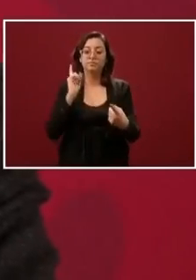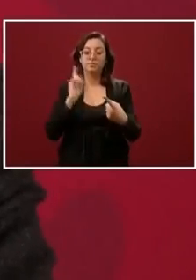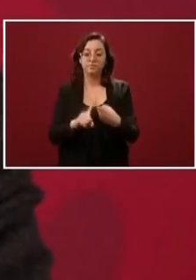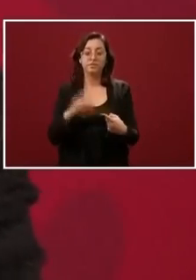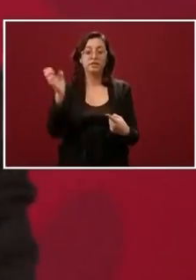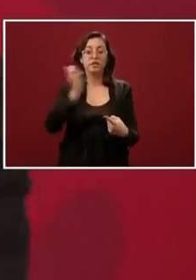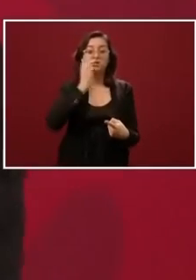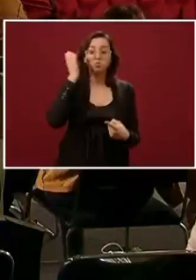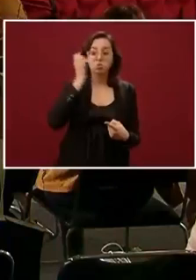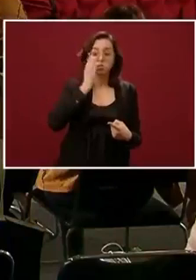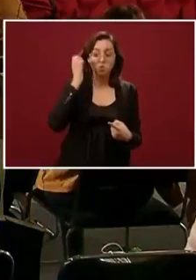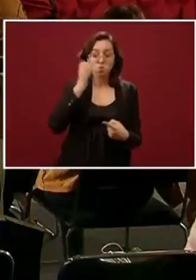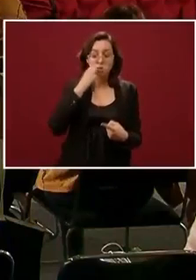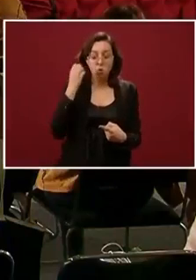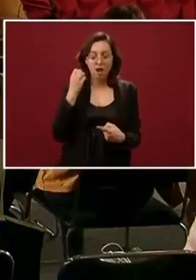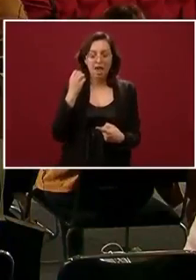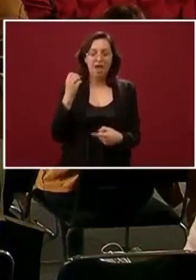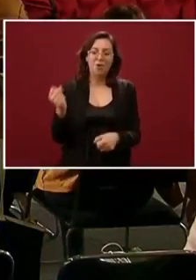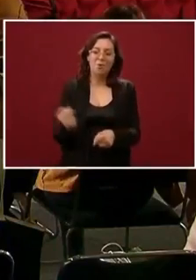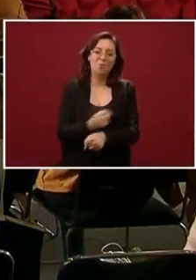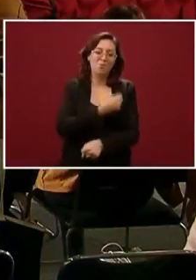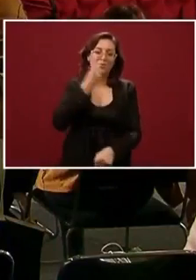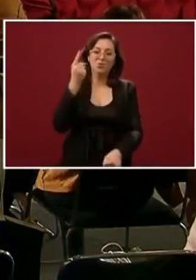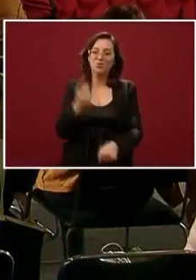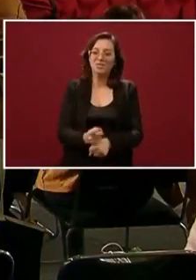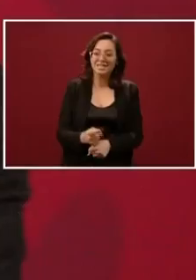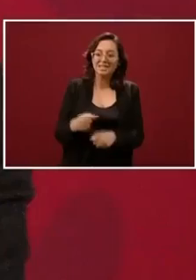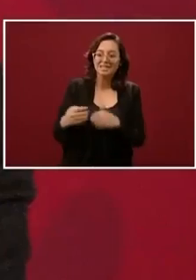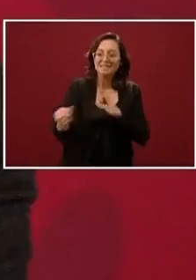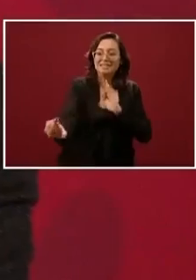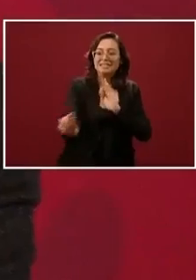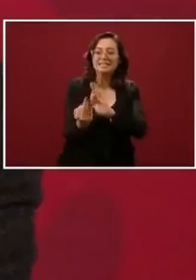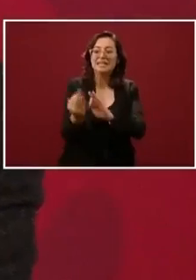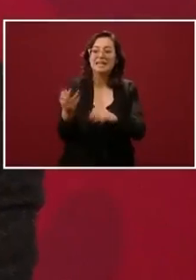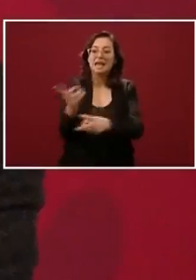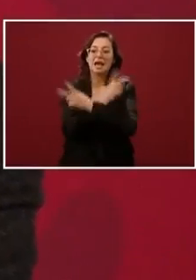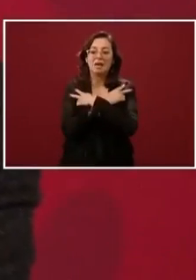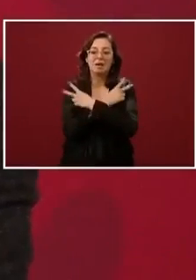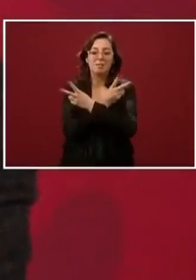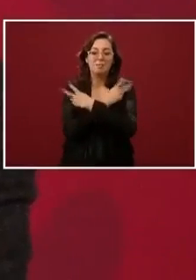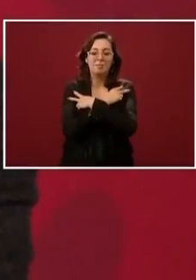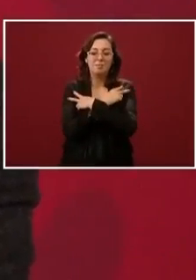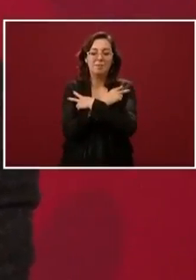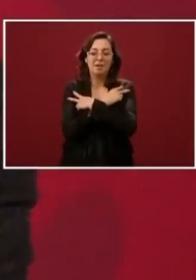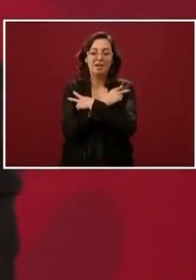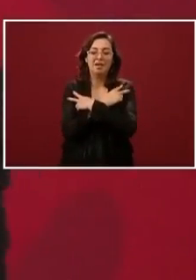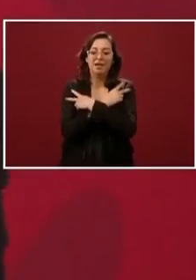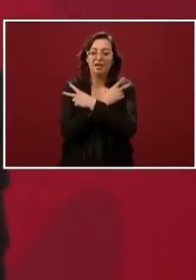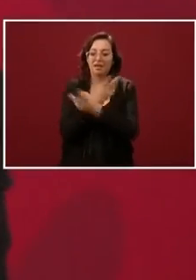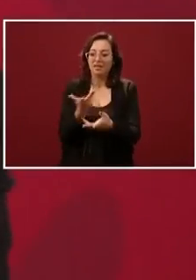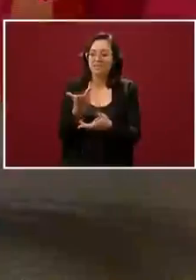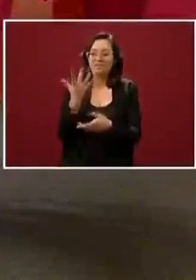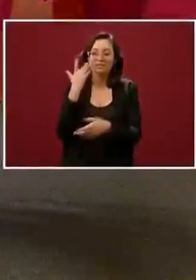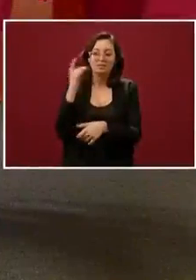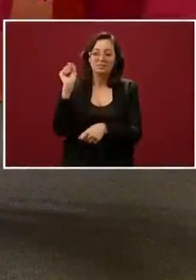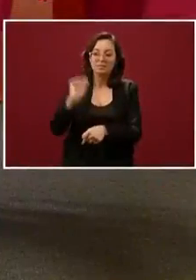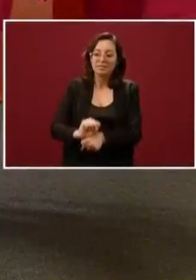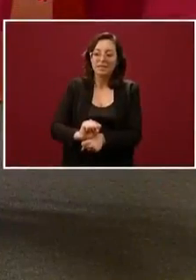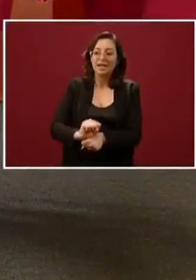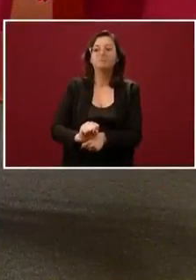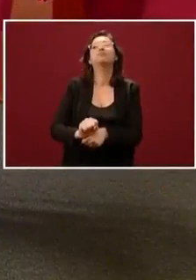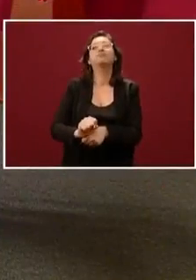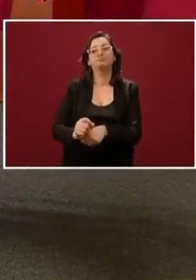escolar, aprovechamos la enorme oportunidad que nos brinda tener las vacaciones ya contempladas de Semana Santa.